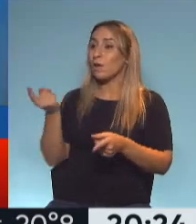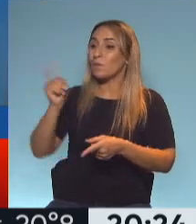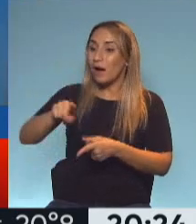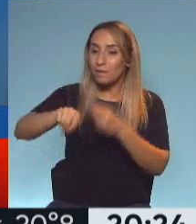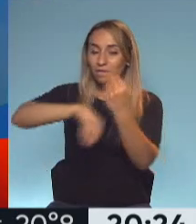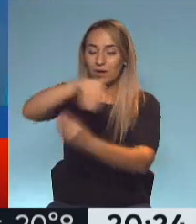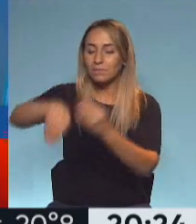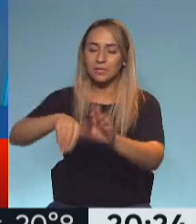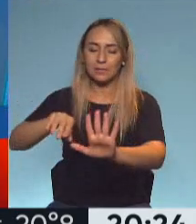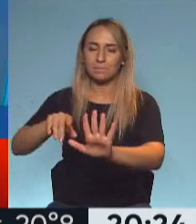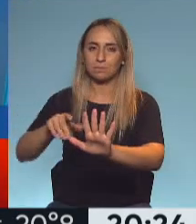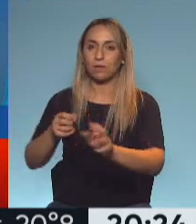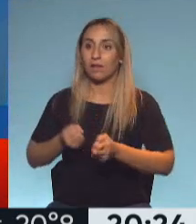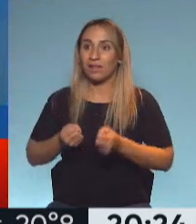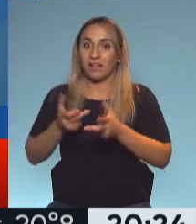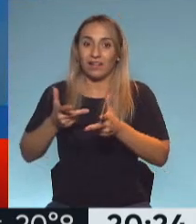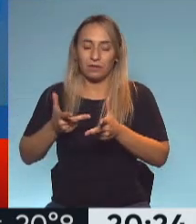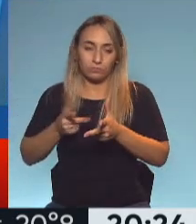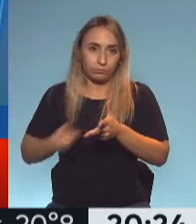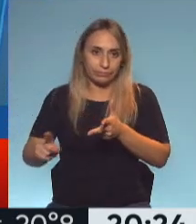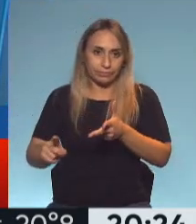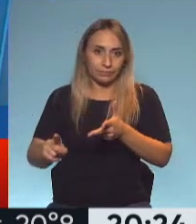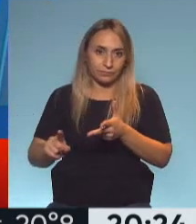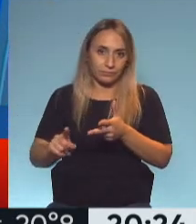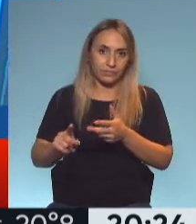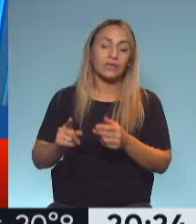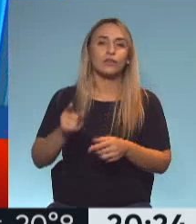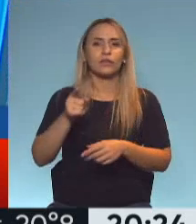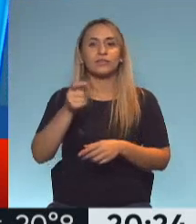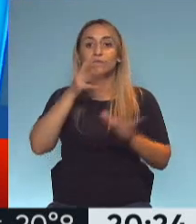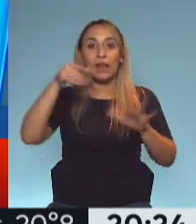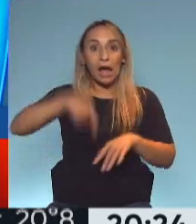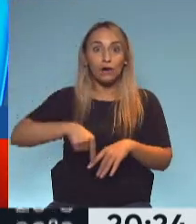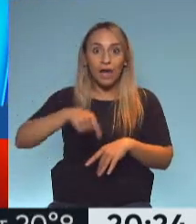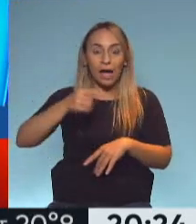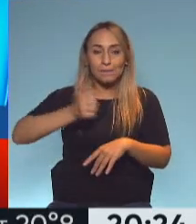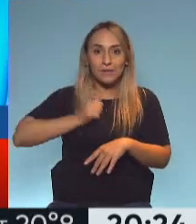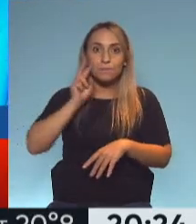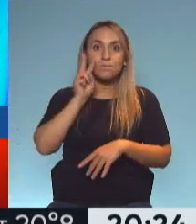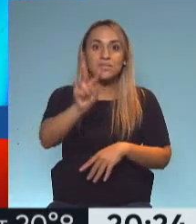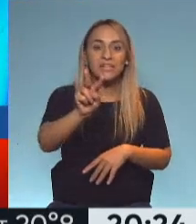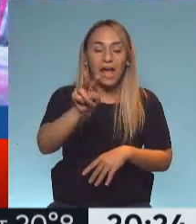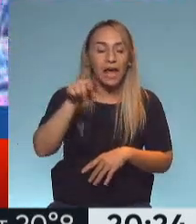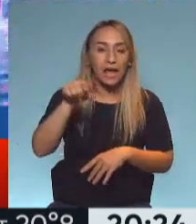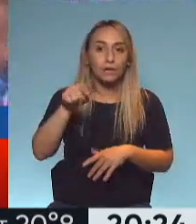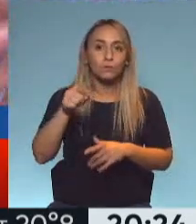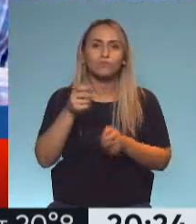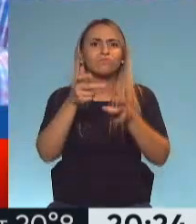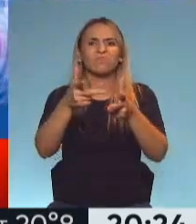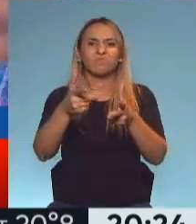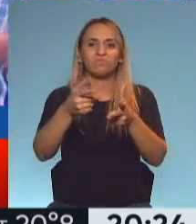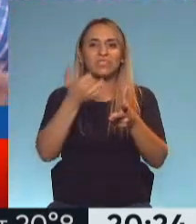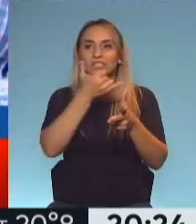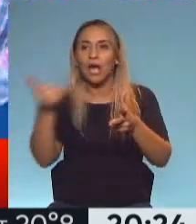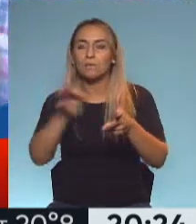compartir esa experiencia. Aquel que está escuchando y tiene algo para contar, ¿qué hace? ¿A dónde se dirige? Mirá, nosotros tenemos una red,